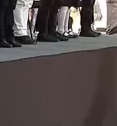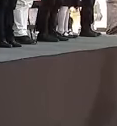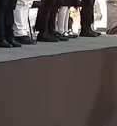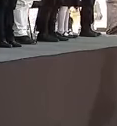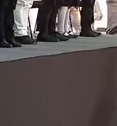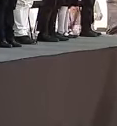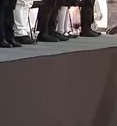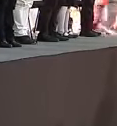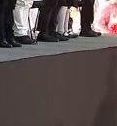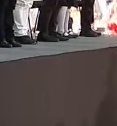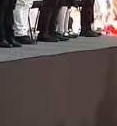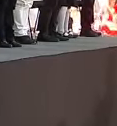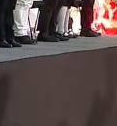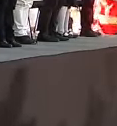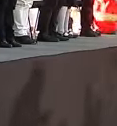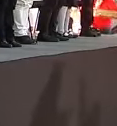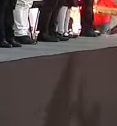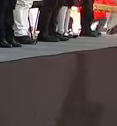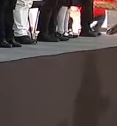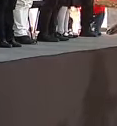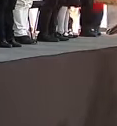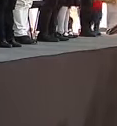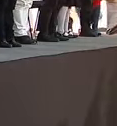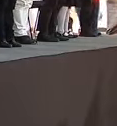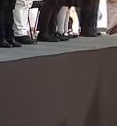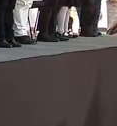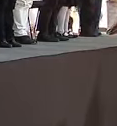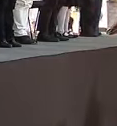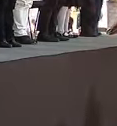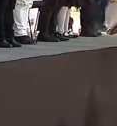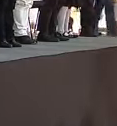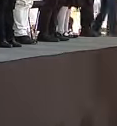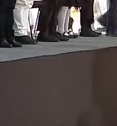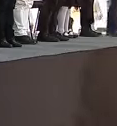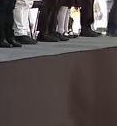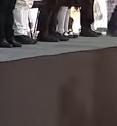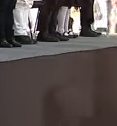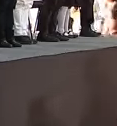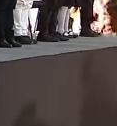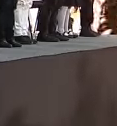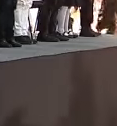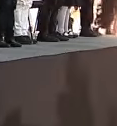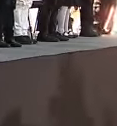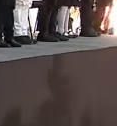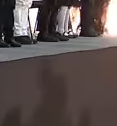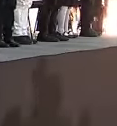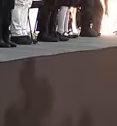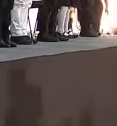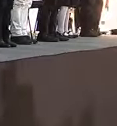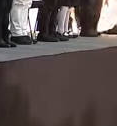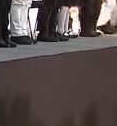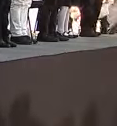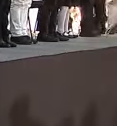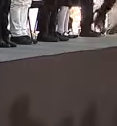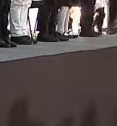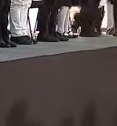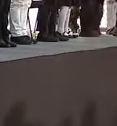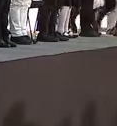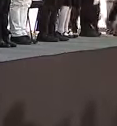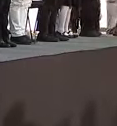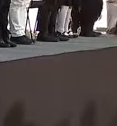Procedemos con el corte del listón inaugural del camino Benito Juárez, a cargo del presidente de los Estados Unidos